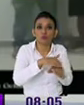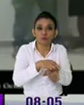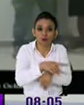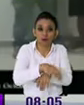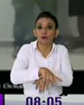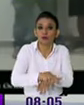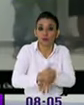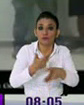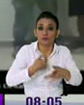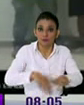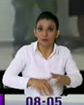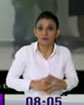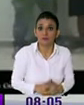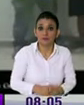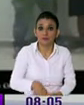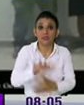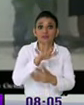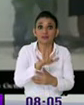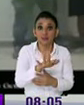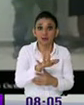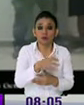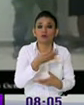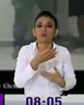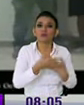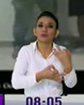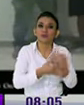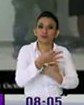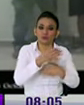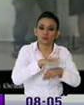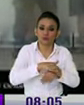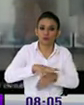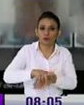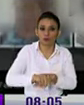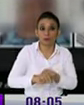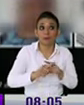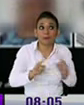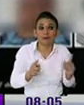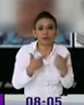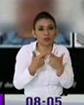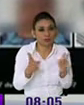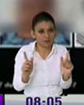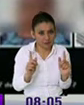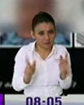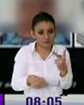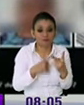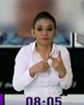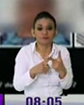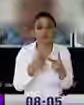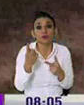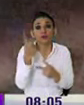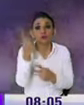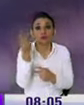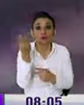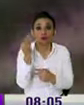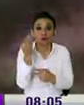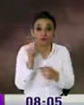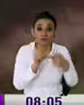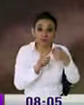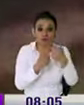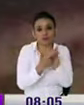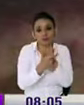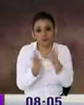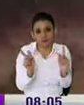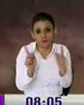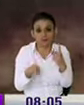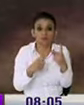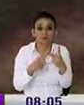acto ilícito. 5 fueron procesados por el delito de receptación y ya se encuentran libres, y los otros 2 que eran jóvenes. Uno recuperó la libertad